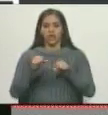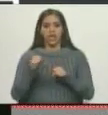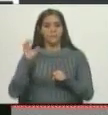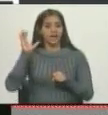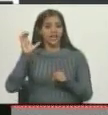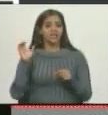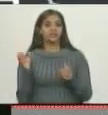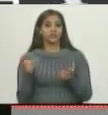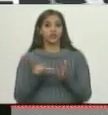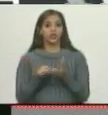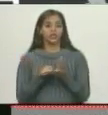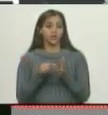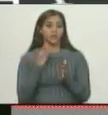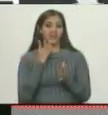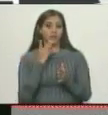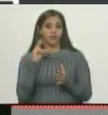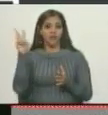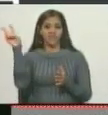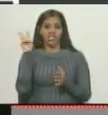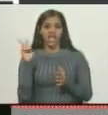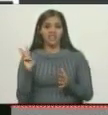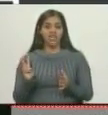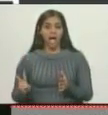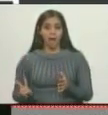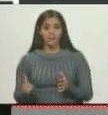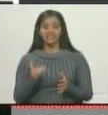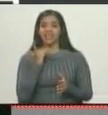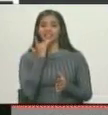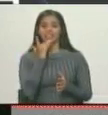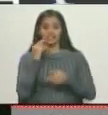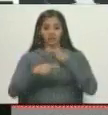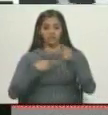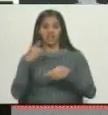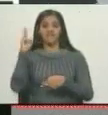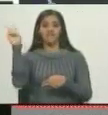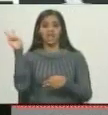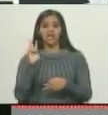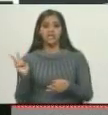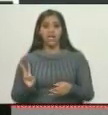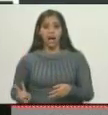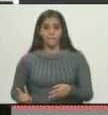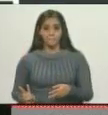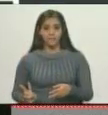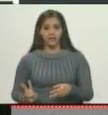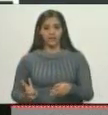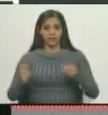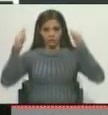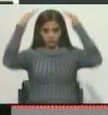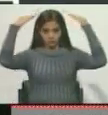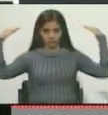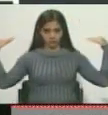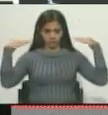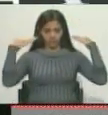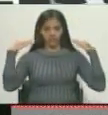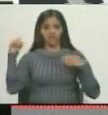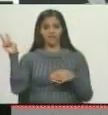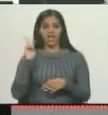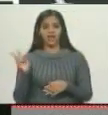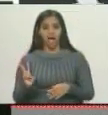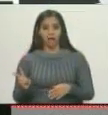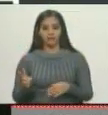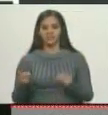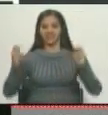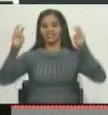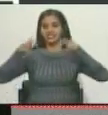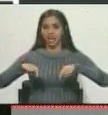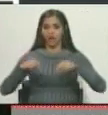donde Vietnam, la digna y revolucionaria Vietnam, en plena guerra, estaba sentada dialogando y negociando con el